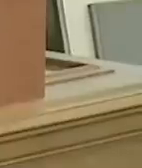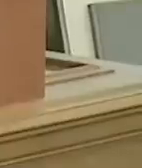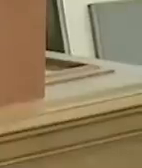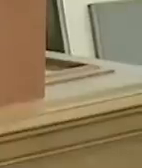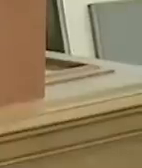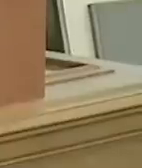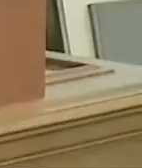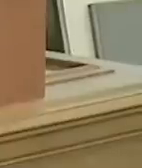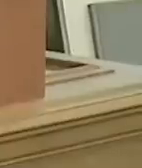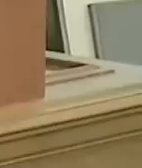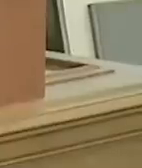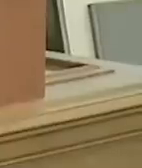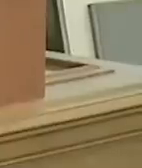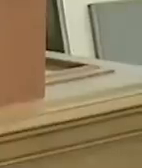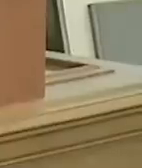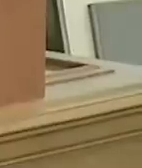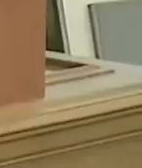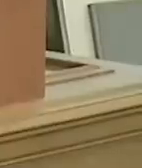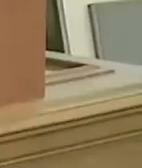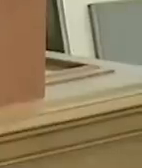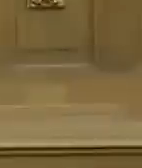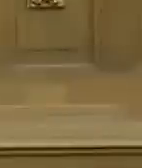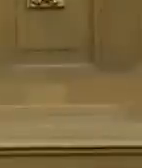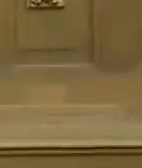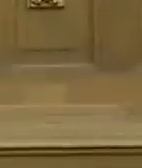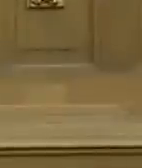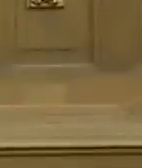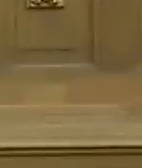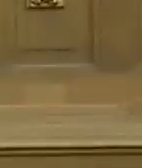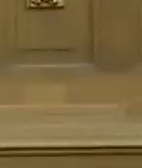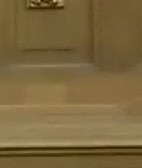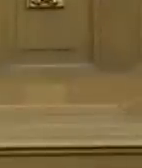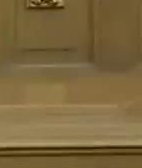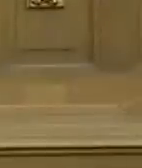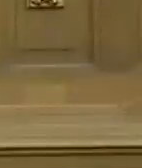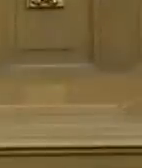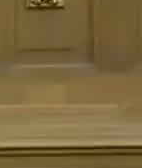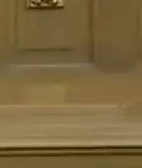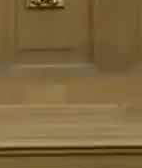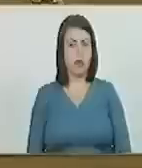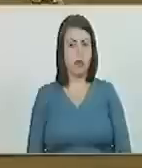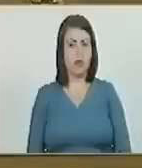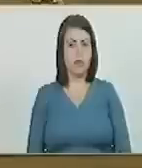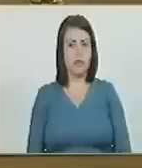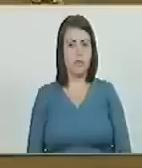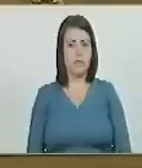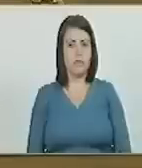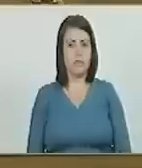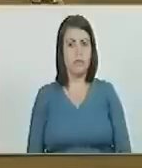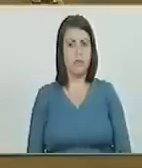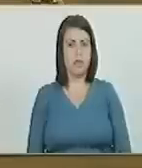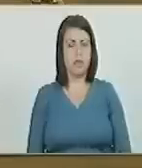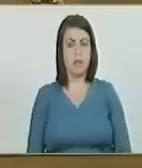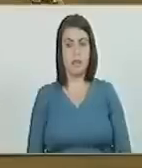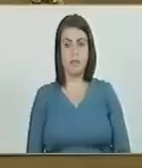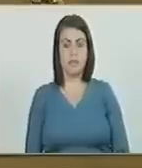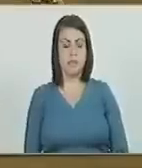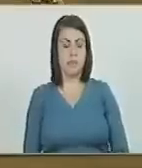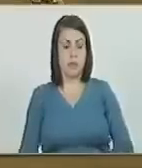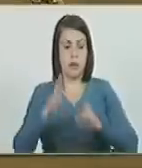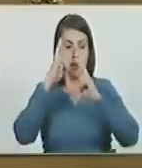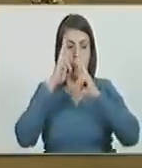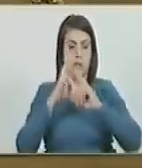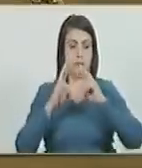Reflejen tu esperanza, nunca tus miedos. No pienses como yo, pero respeta que yo